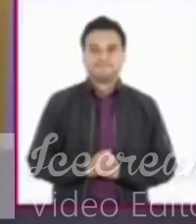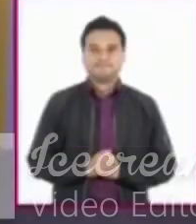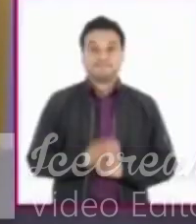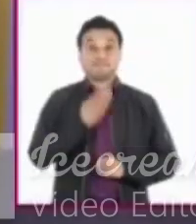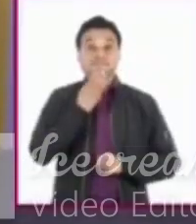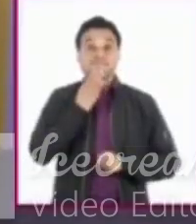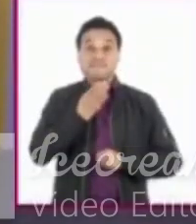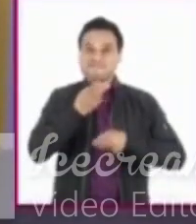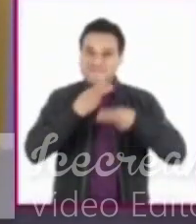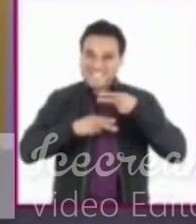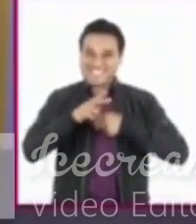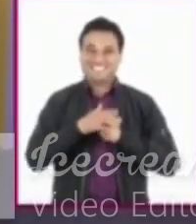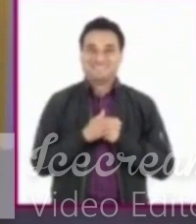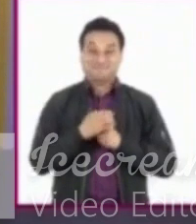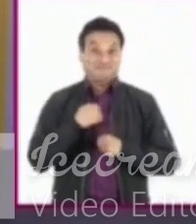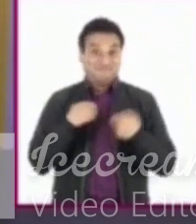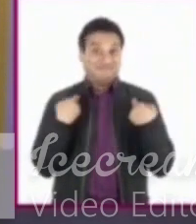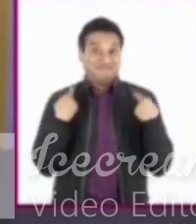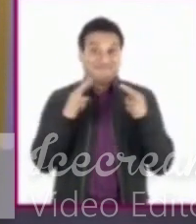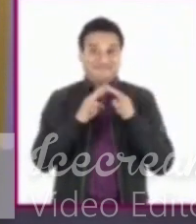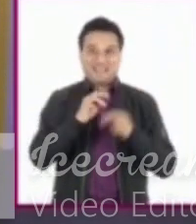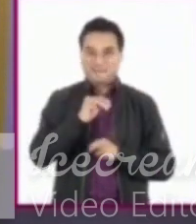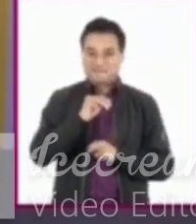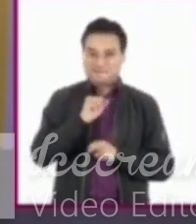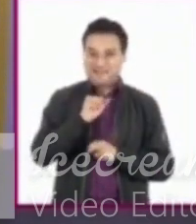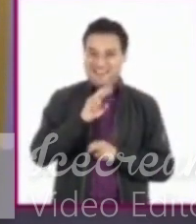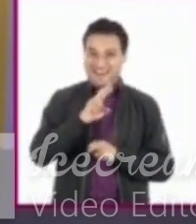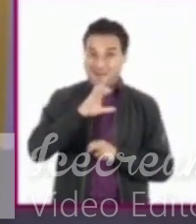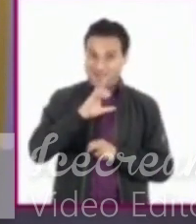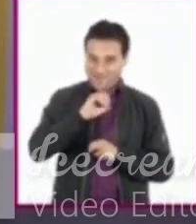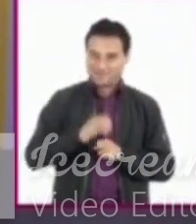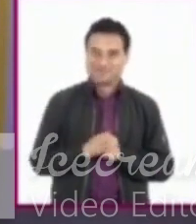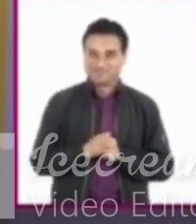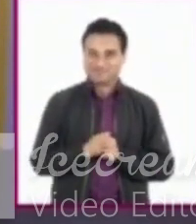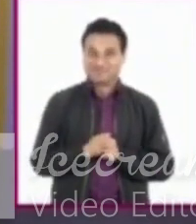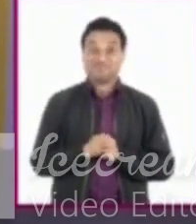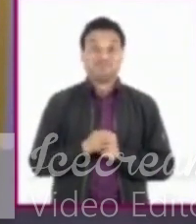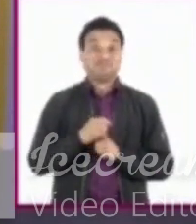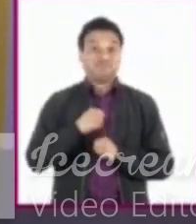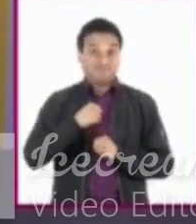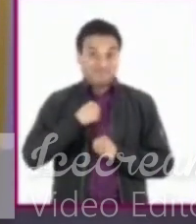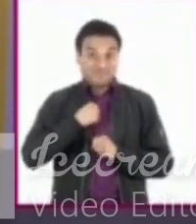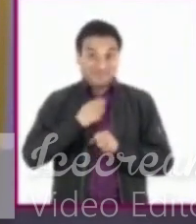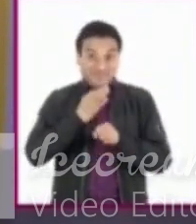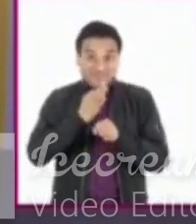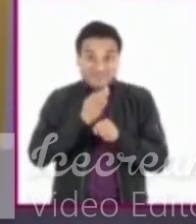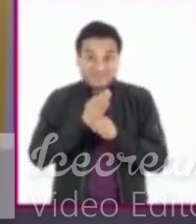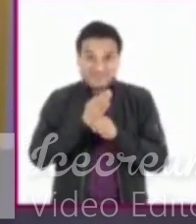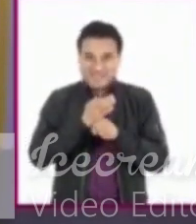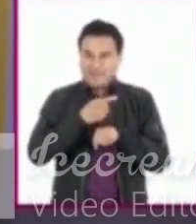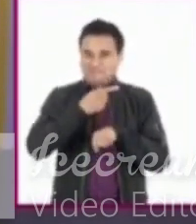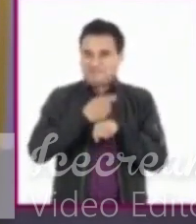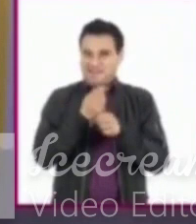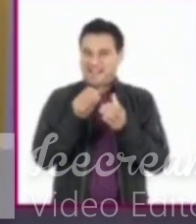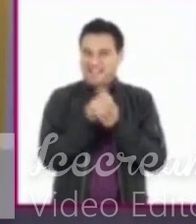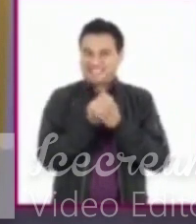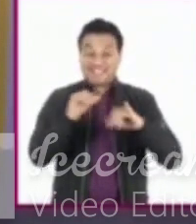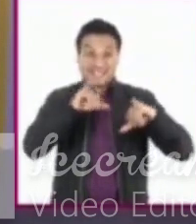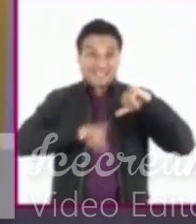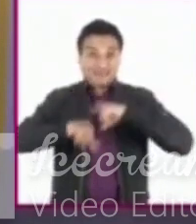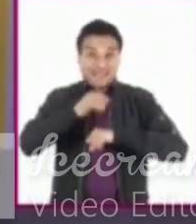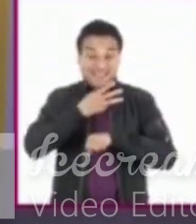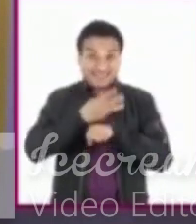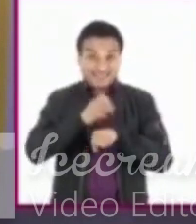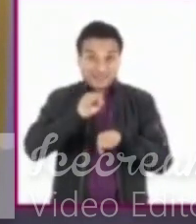Bienvenidas y bienvenidos. Soy el profesor Marco Hernández Leiva. Los acompañaré durante esta primera sesión de química para tercer grado